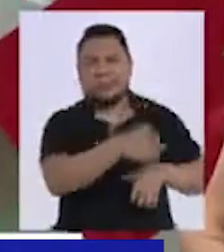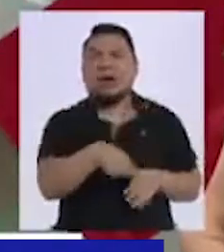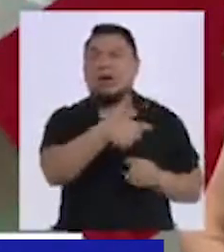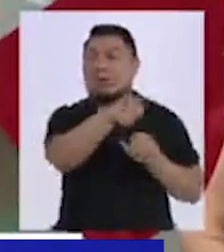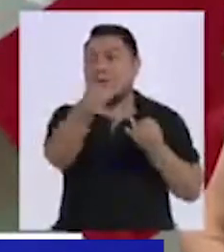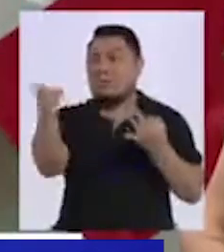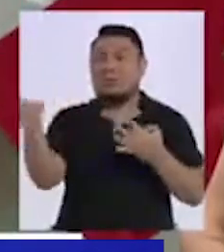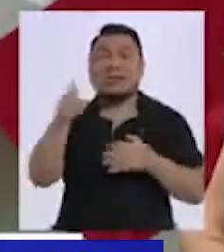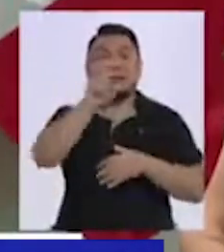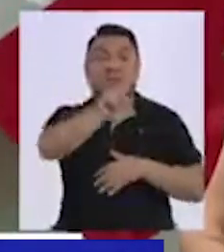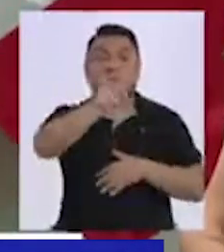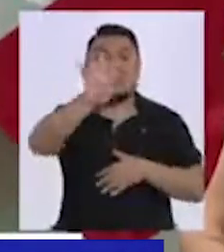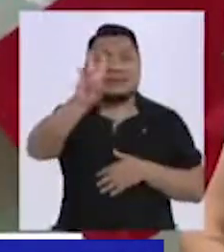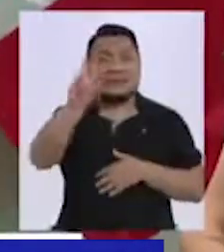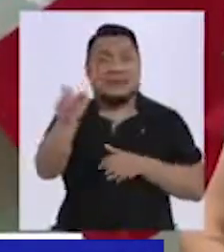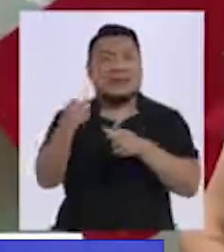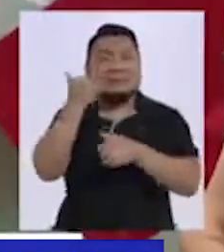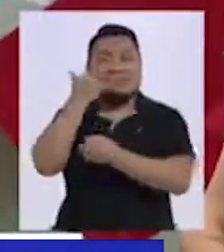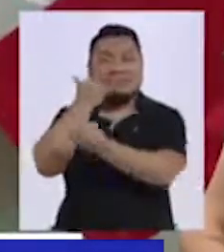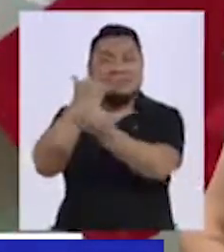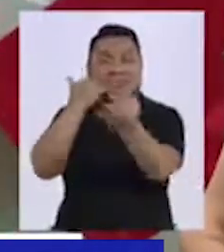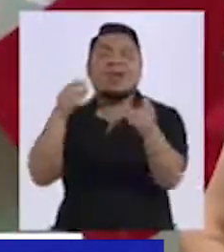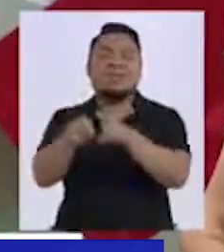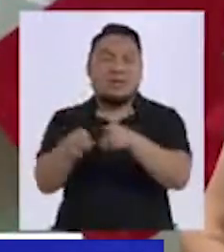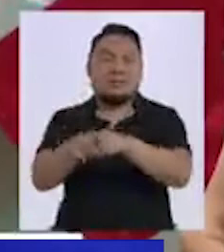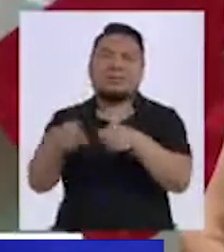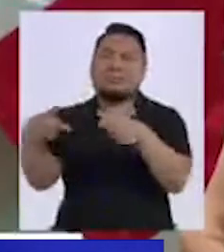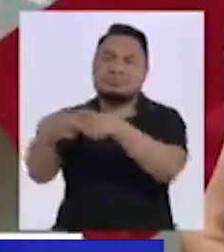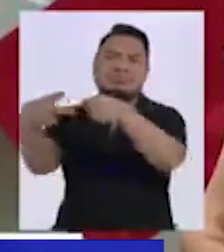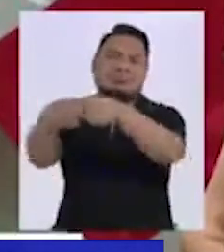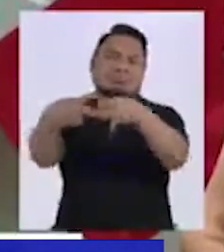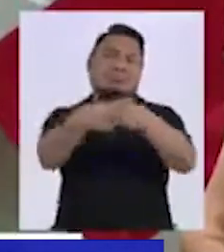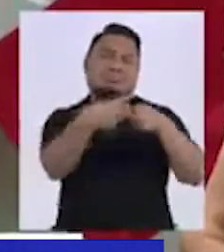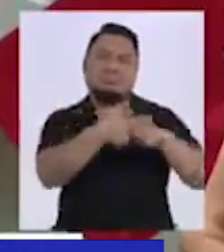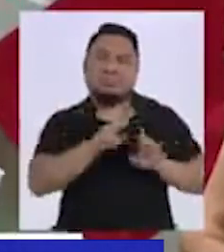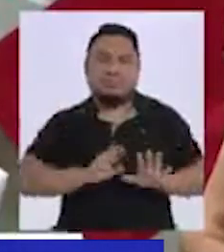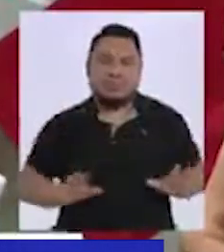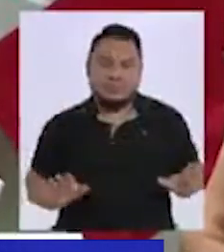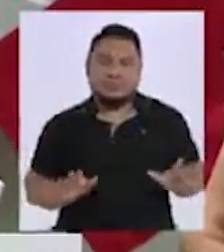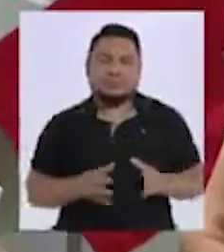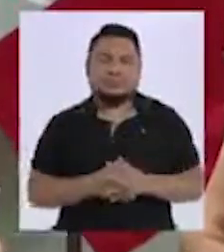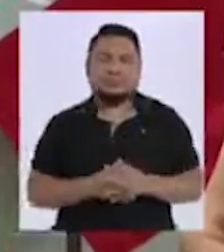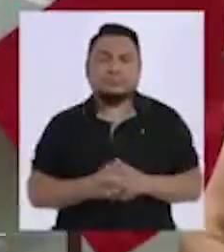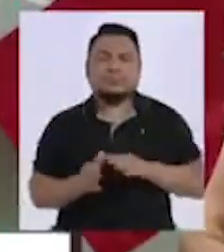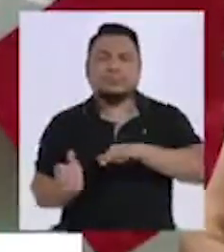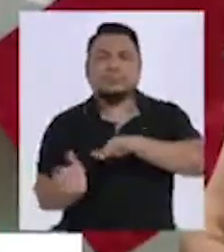147 que han sido suspendidas por este tipo de comportamientos.